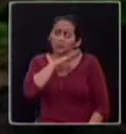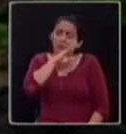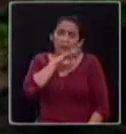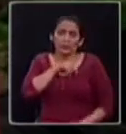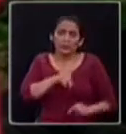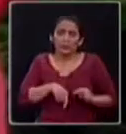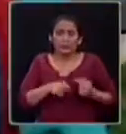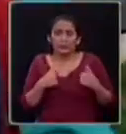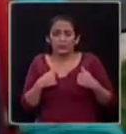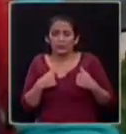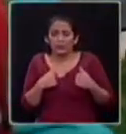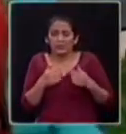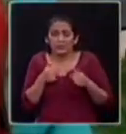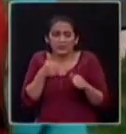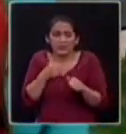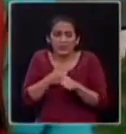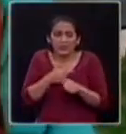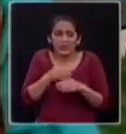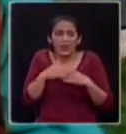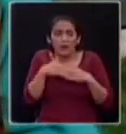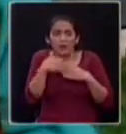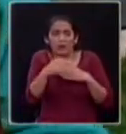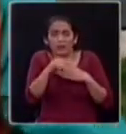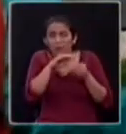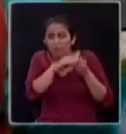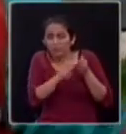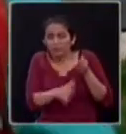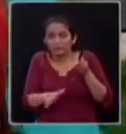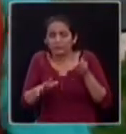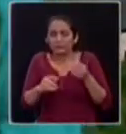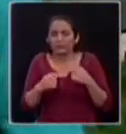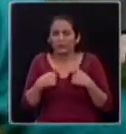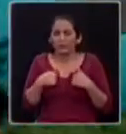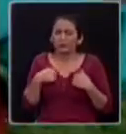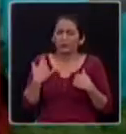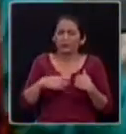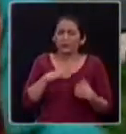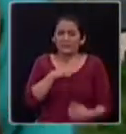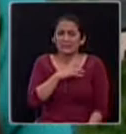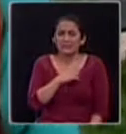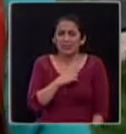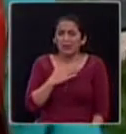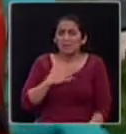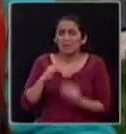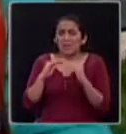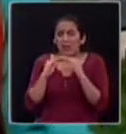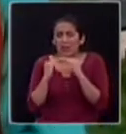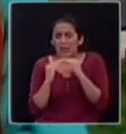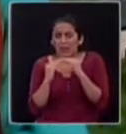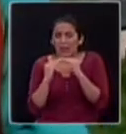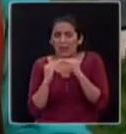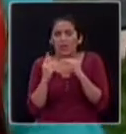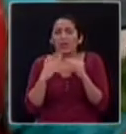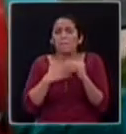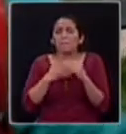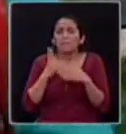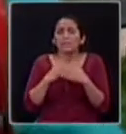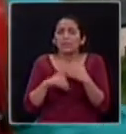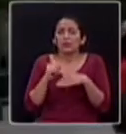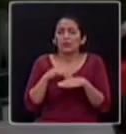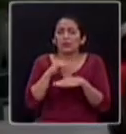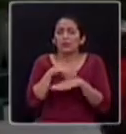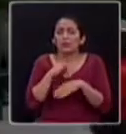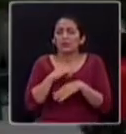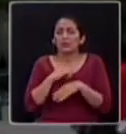frente del derrumbe. Día a día yo estoy viviendo así, sufriendo. Mi casa está ya colgada al aire. Ahí vivo con mis hijos, con mis nietos, con mis yernos,